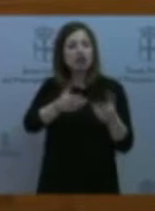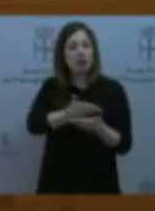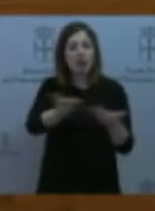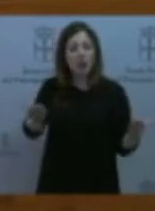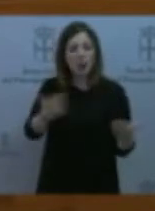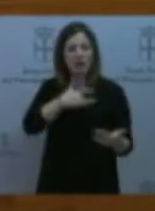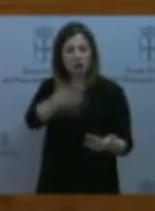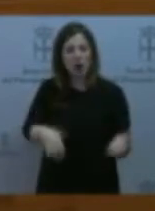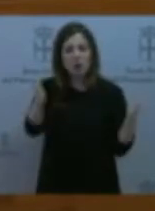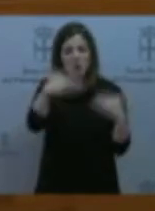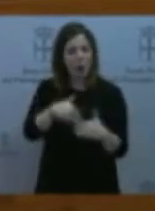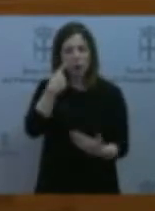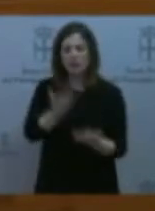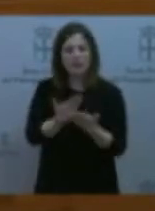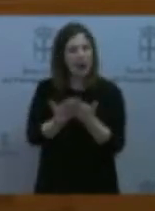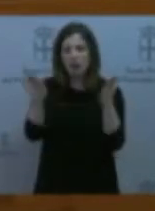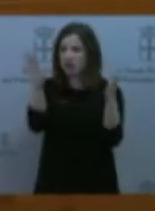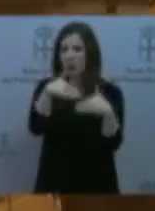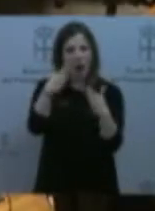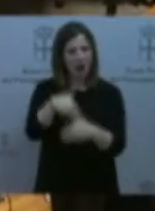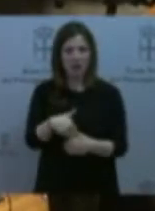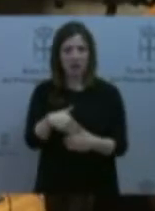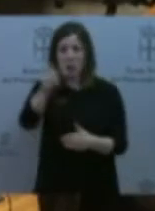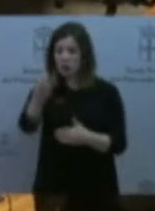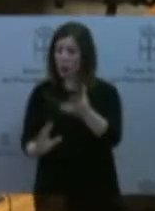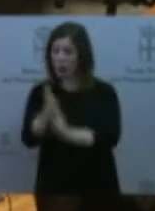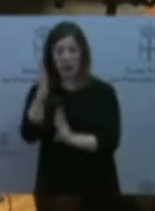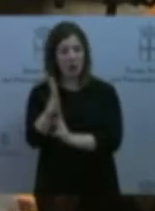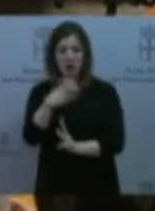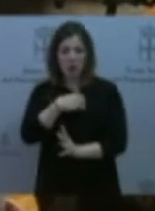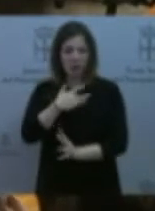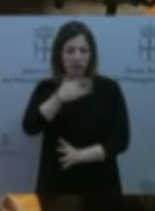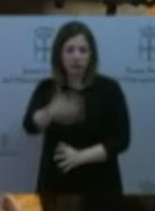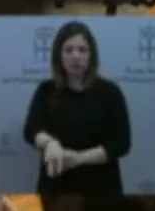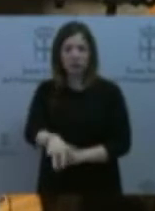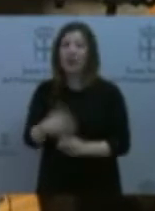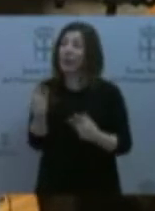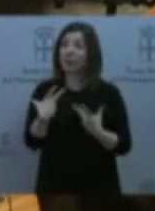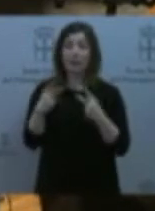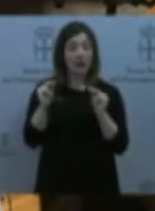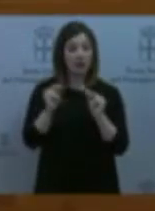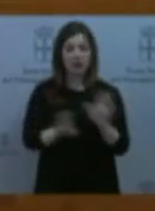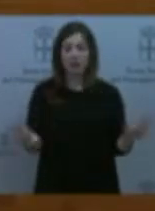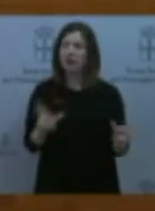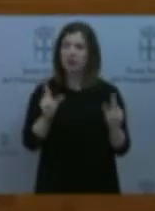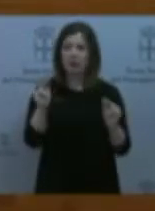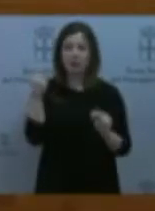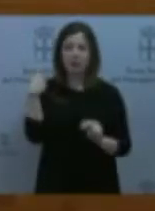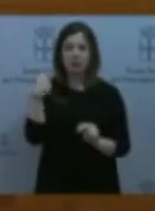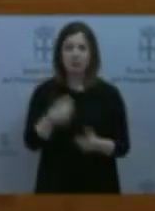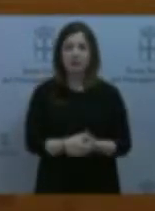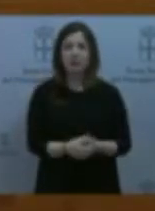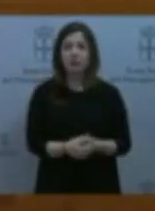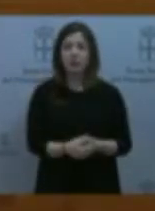con el que quema. Señora consejera, vaya concluyendo. Finalizo, señor presidente. Y podemos ver lo que está sucediendo en otros